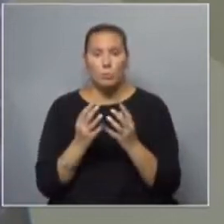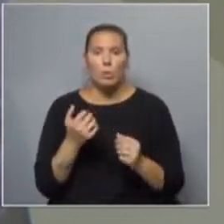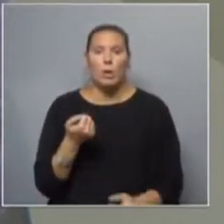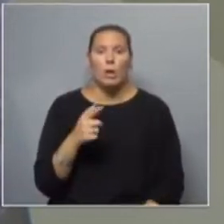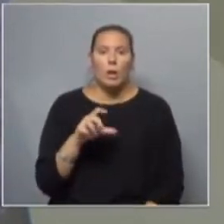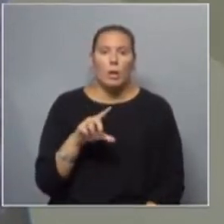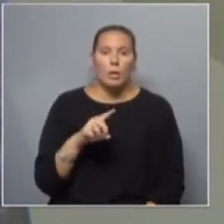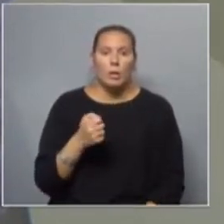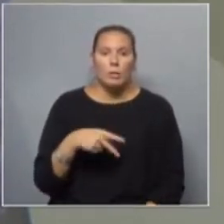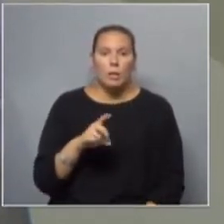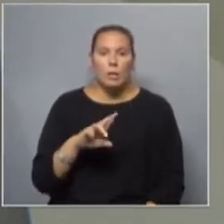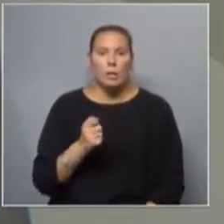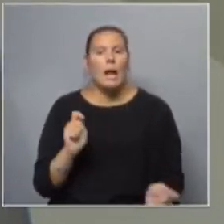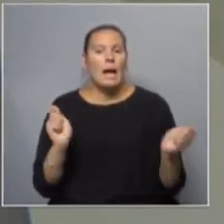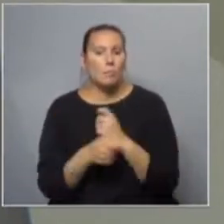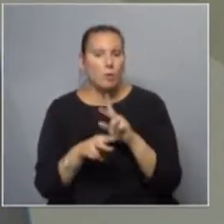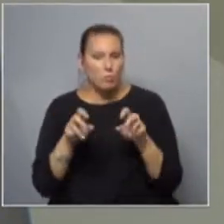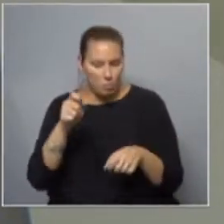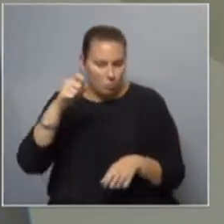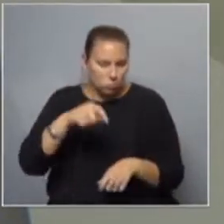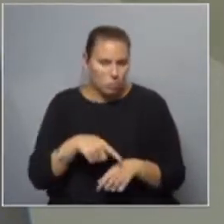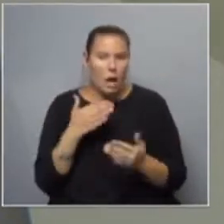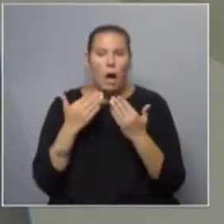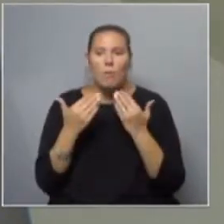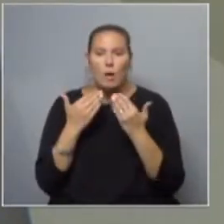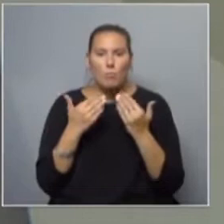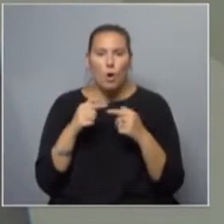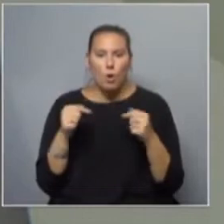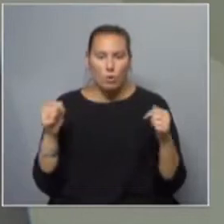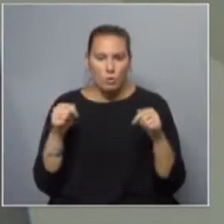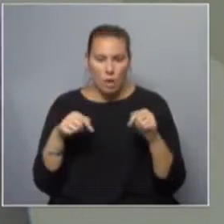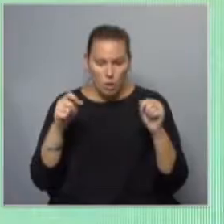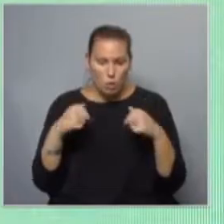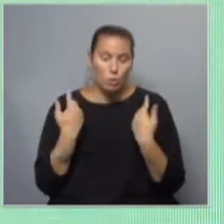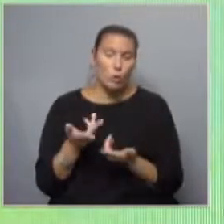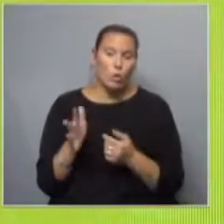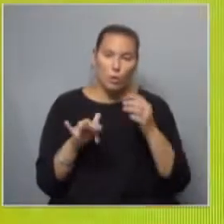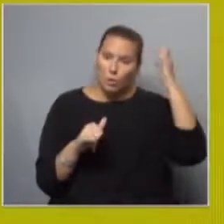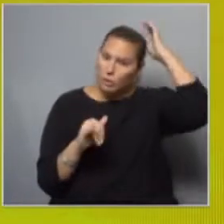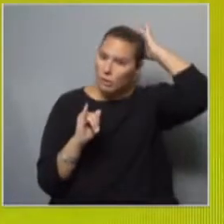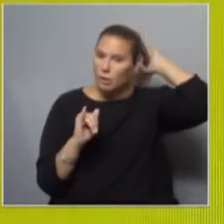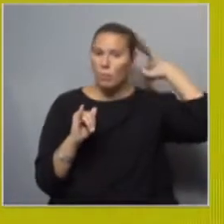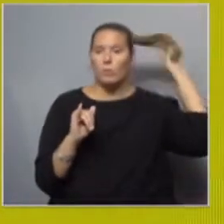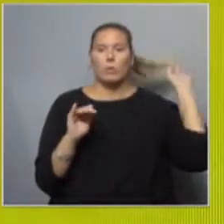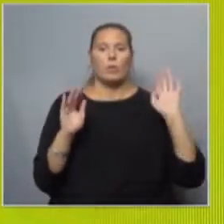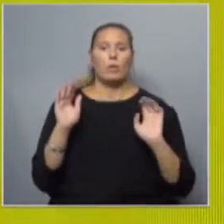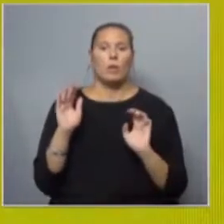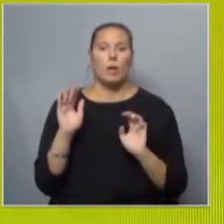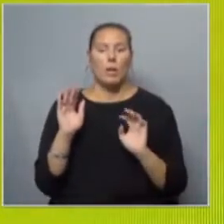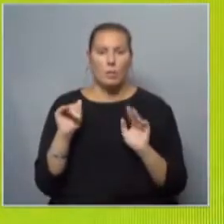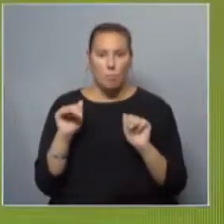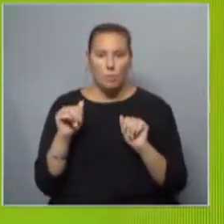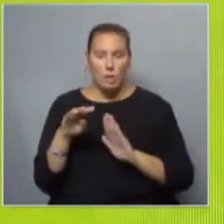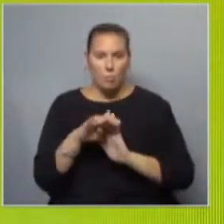Alexandra, cambiamos el plano y ahora sí vamos a hablar de escala local, porque vamos a hablar de cosas que tienen que ver con nuestro día a día. Y bueno, cuando me despedías el